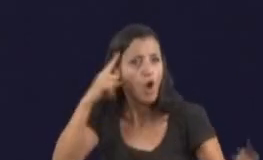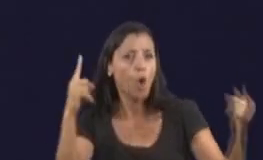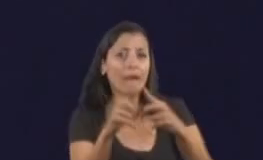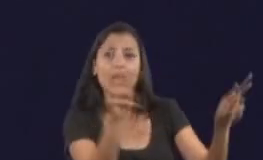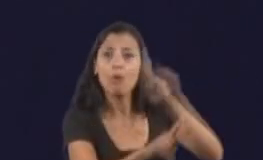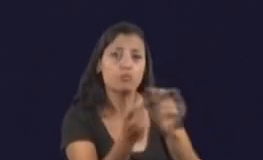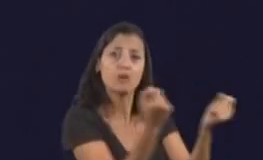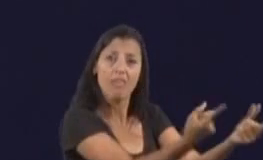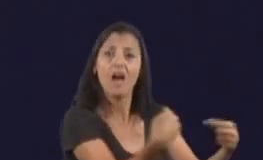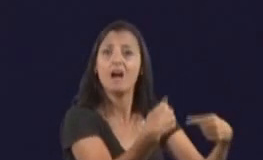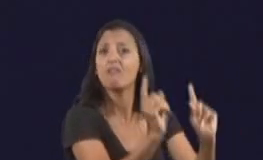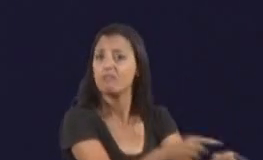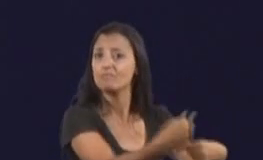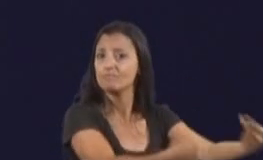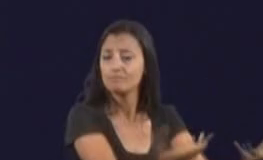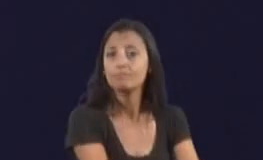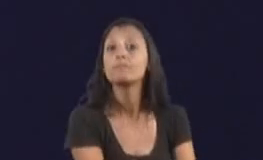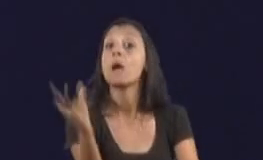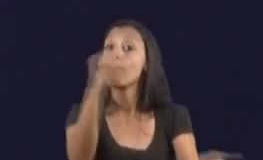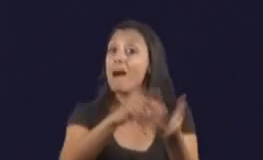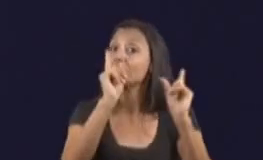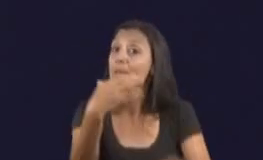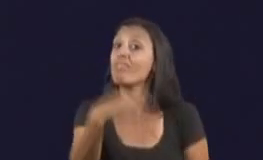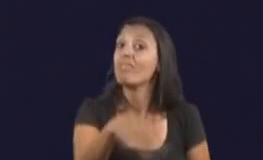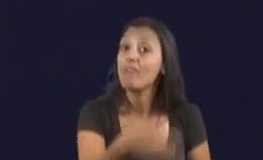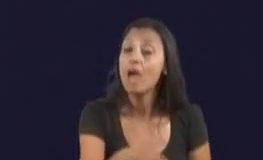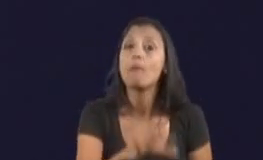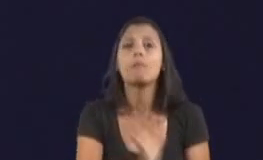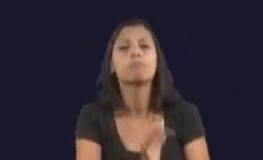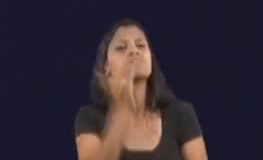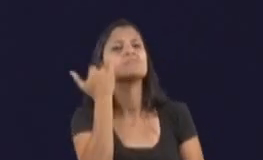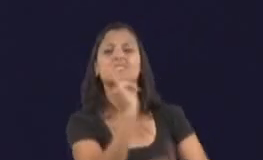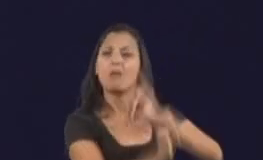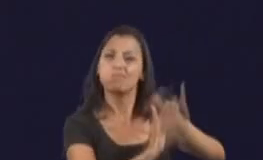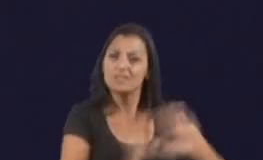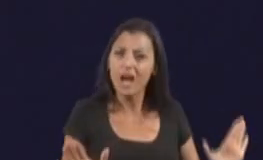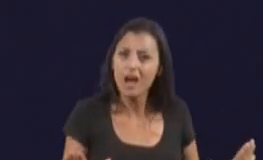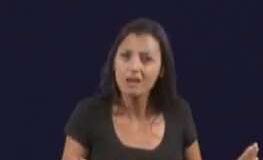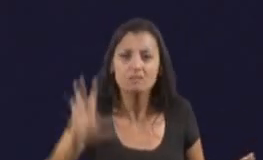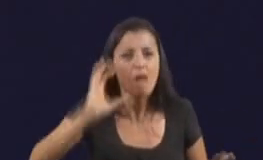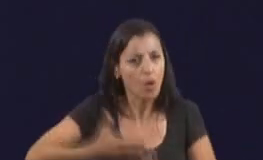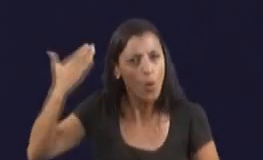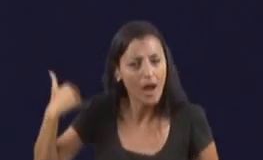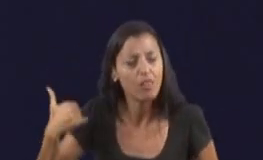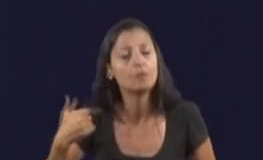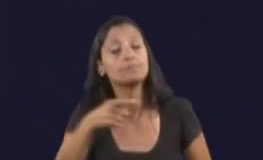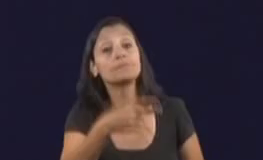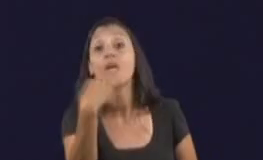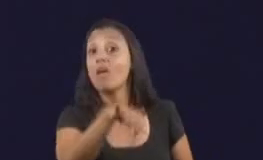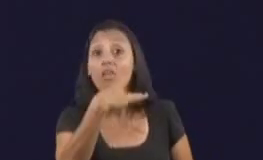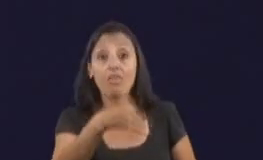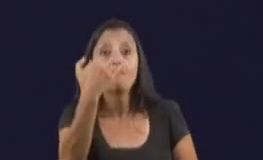el trasfondo de que debe estar subsidiado como... Ah, no, sí, lo expliqué esto, porque me acuerdo que había dicho. Tiene que